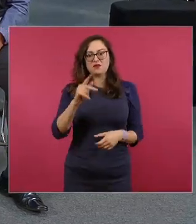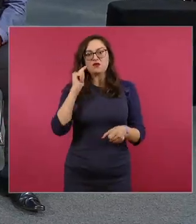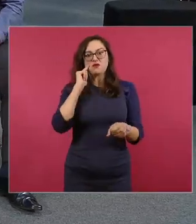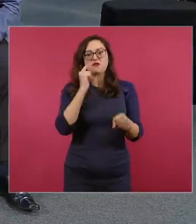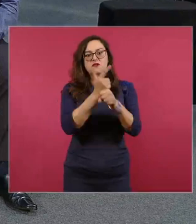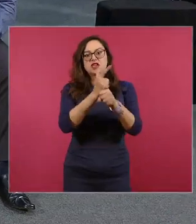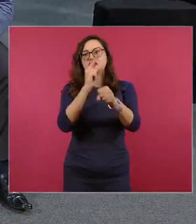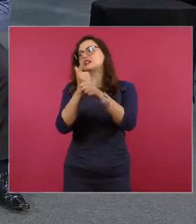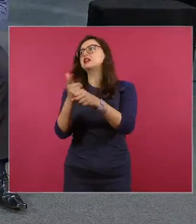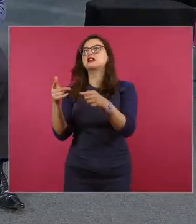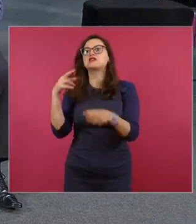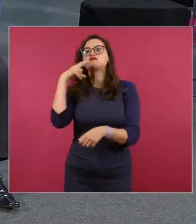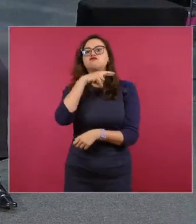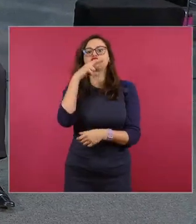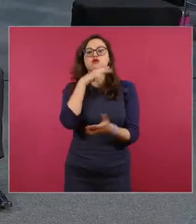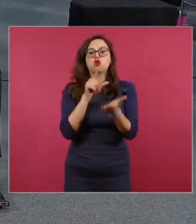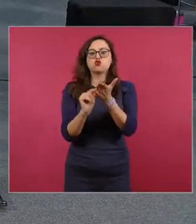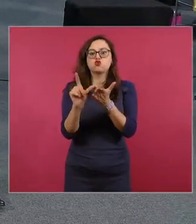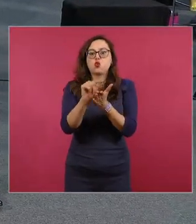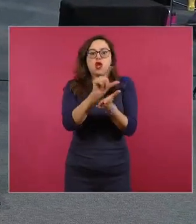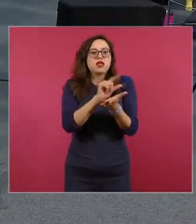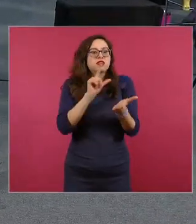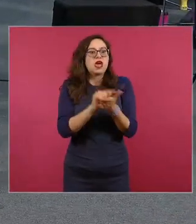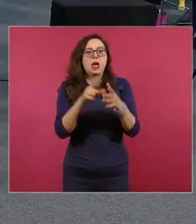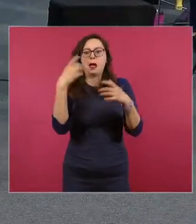en el tuit.